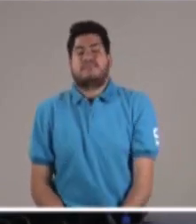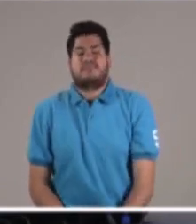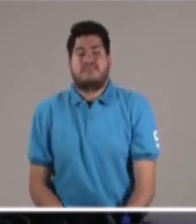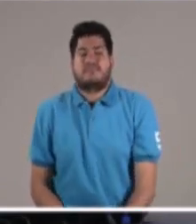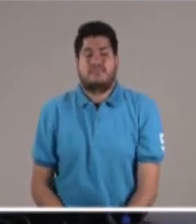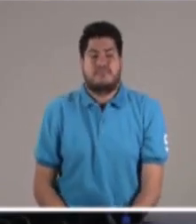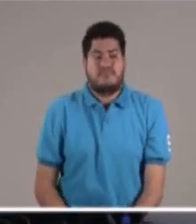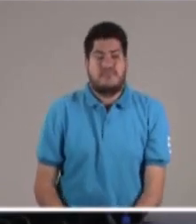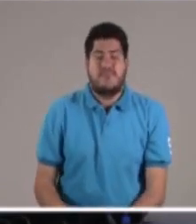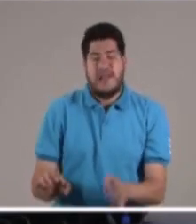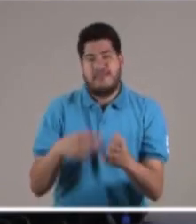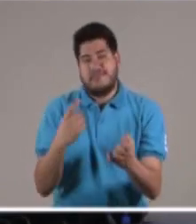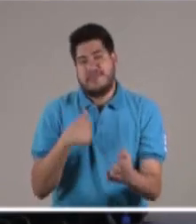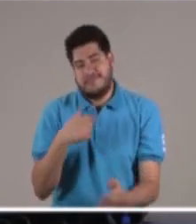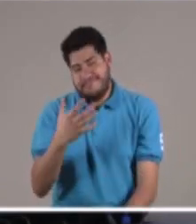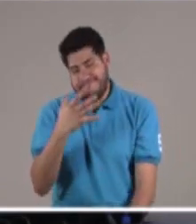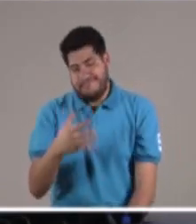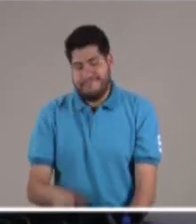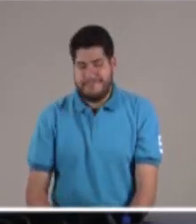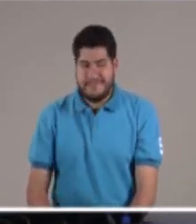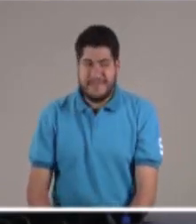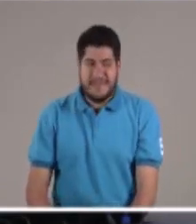estoy me voy a enojar